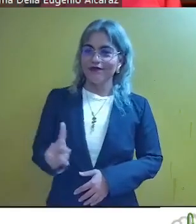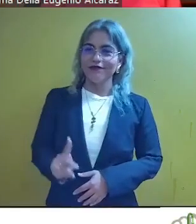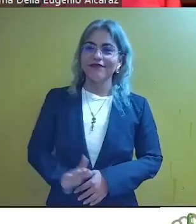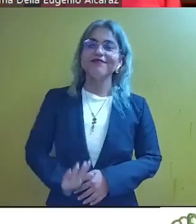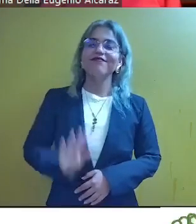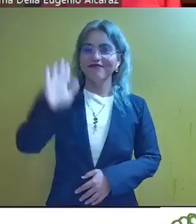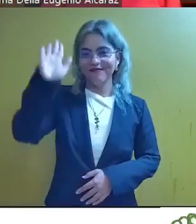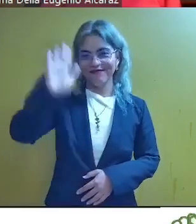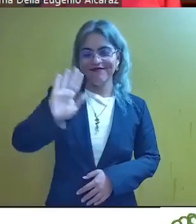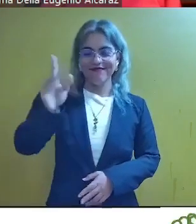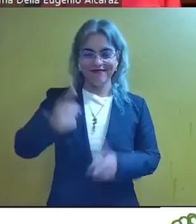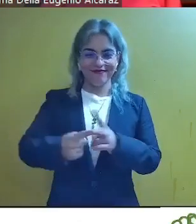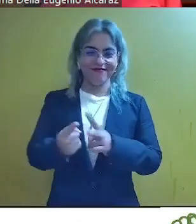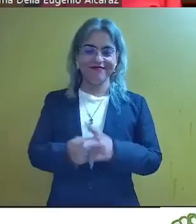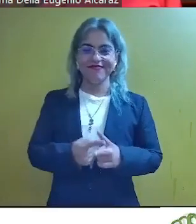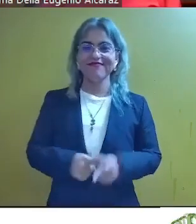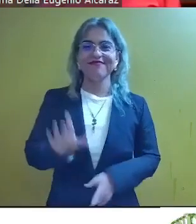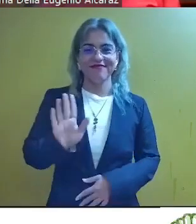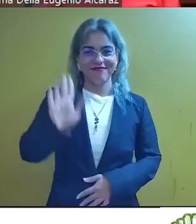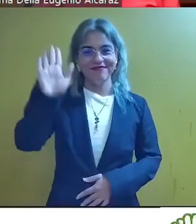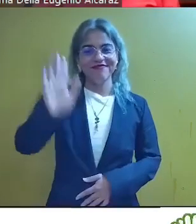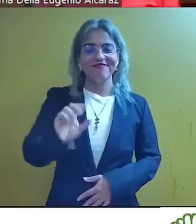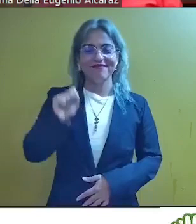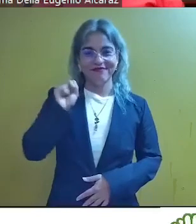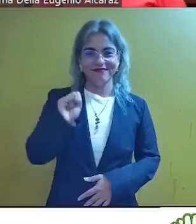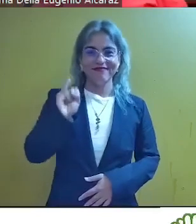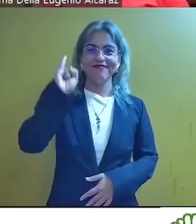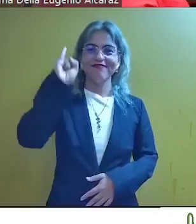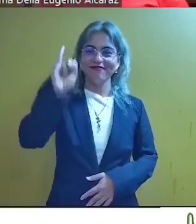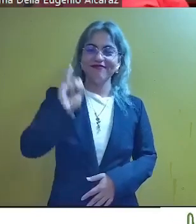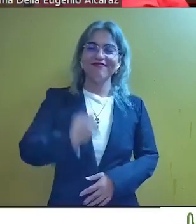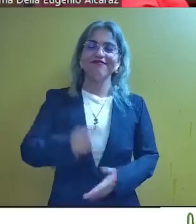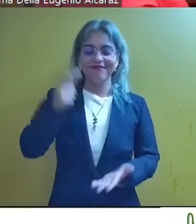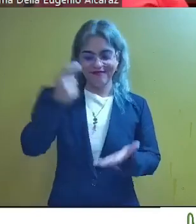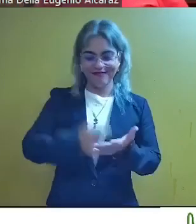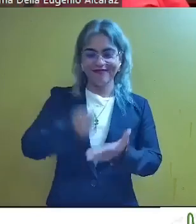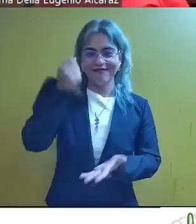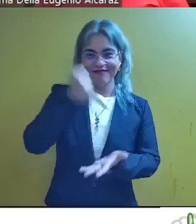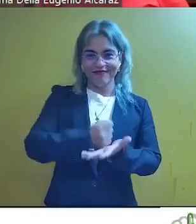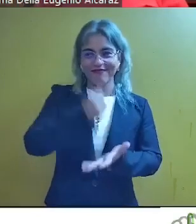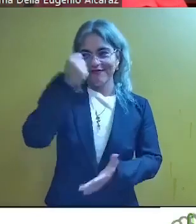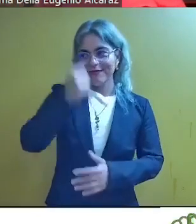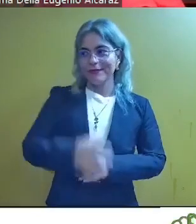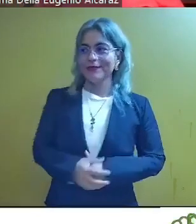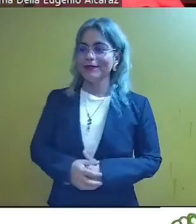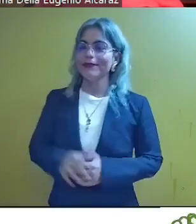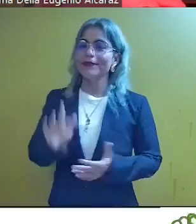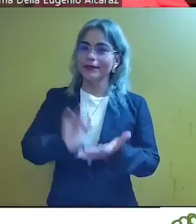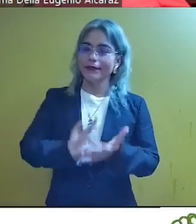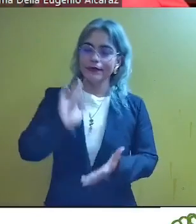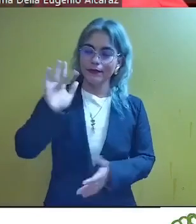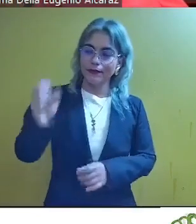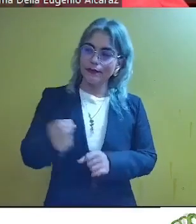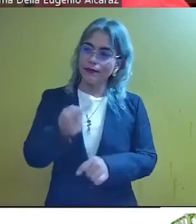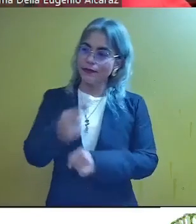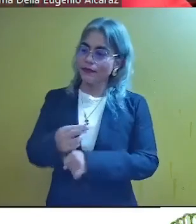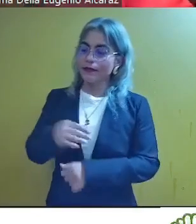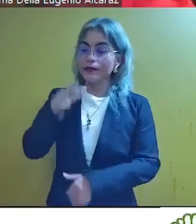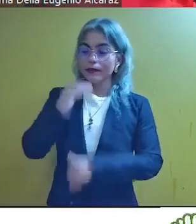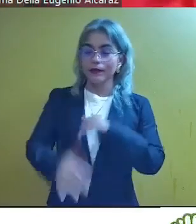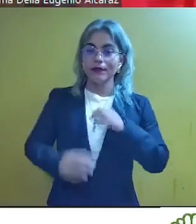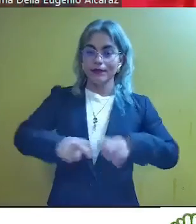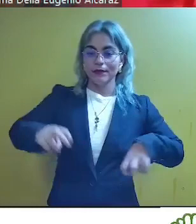Gracias, magistrada. Magistrada presidenta, magistradas, magistrado. El proyecto de resolución fue aprobado por unanimidad de votos. Gracias, secretario. Sírvase a recabar las firmas